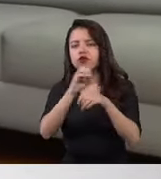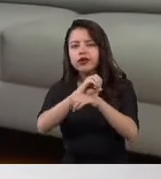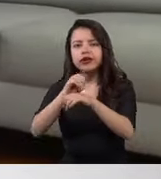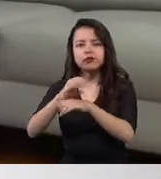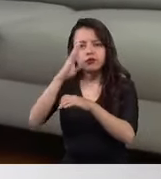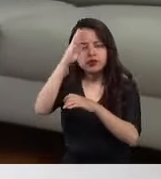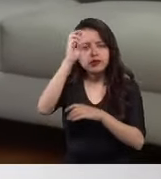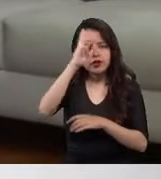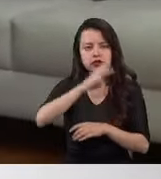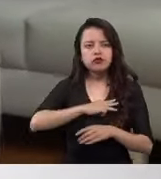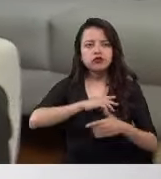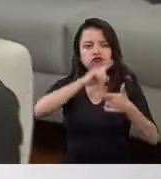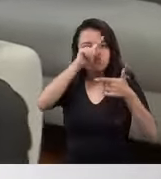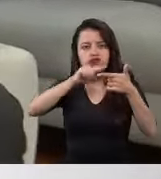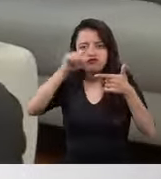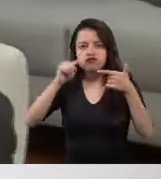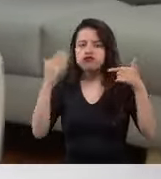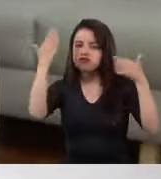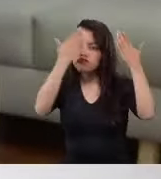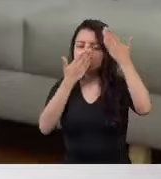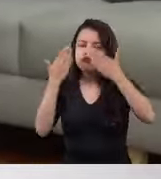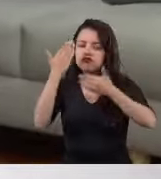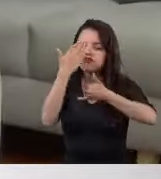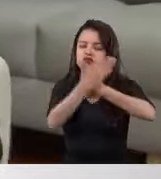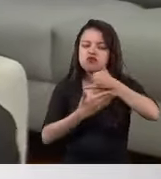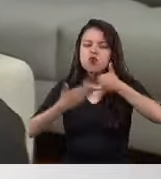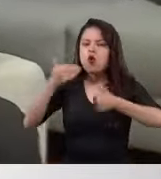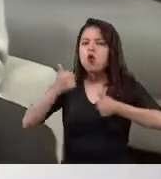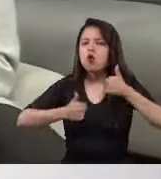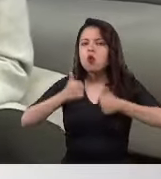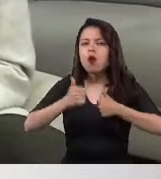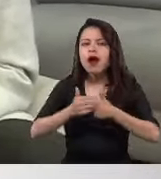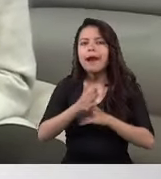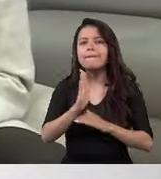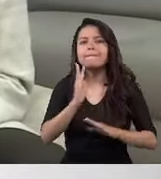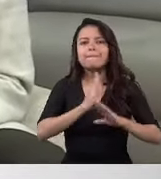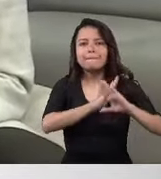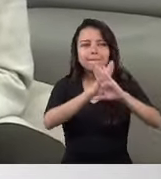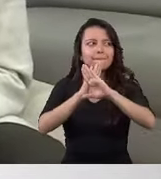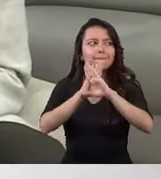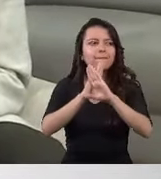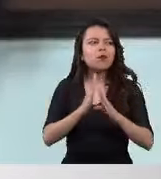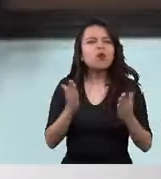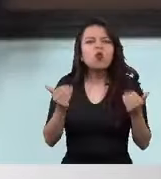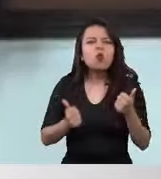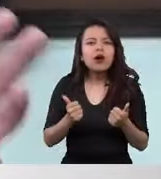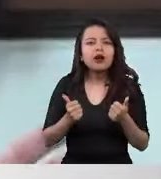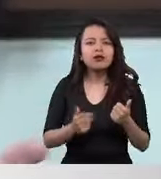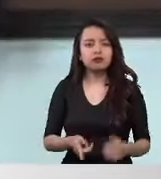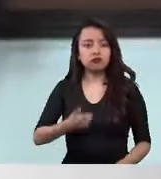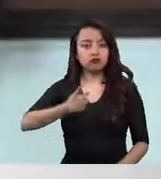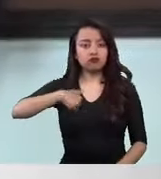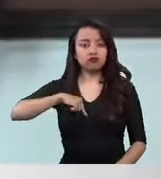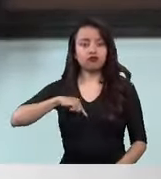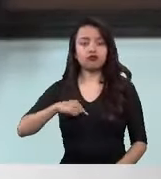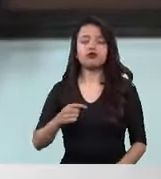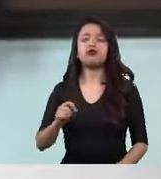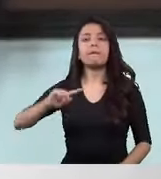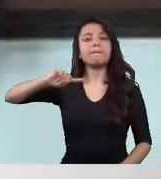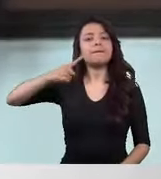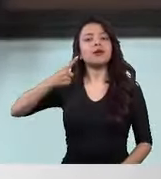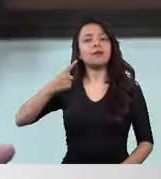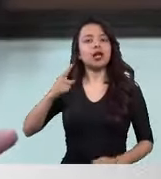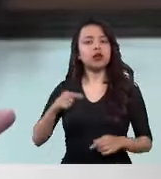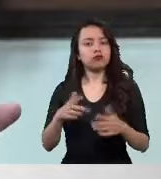el ejército, tienen un ranking de seguridad en los departamentos y nosotros estamos en primer lugar hace muchos días. Hace no muchos, chicanear, no, no es no, ganas no,